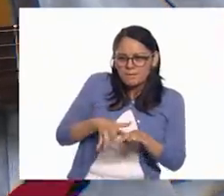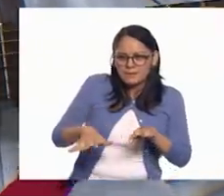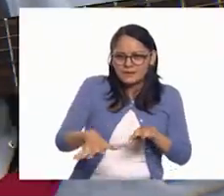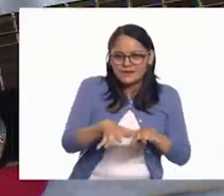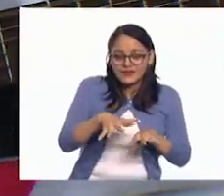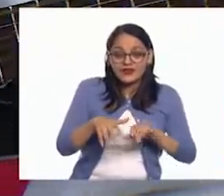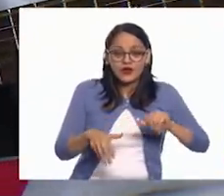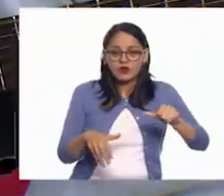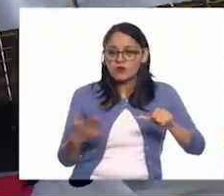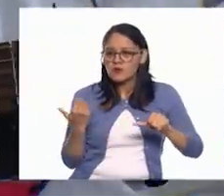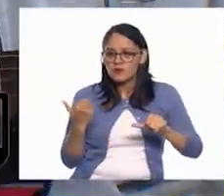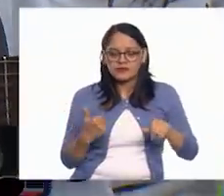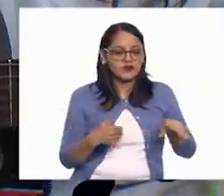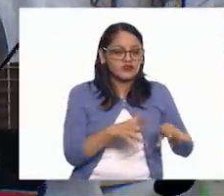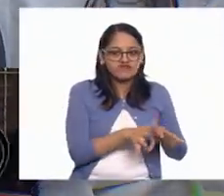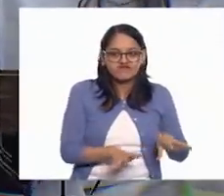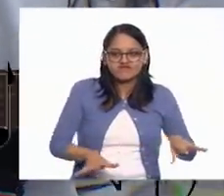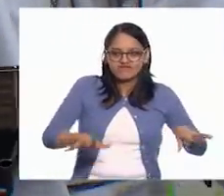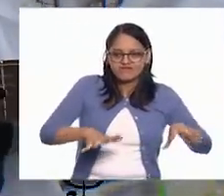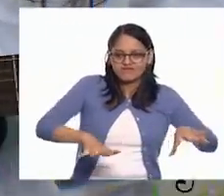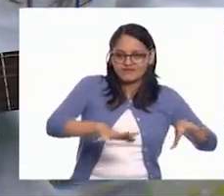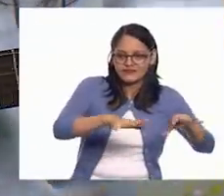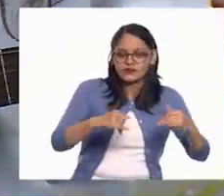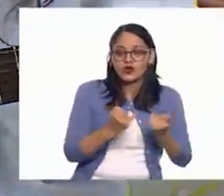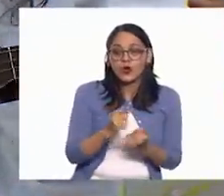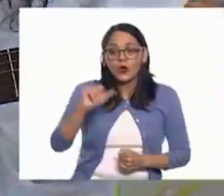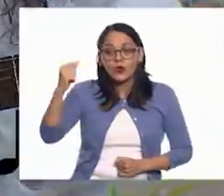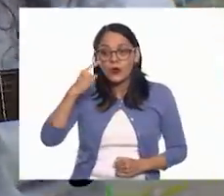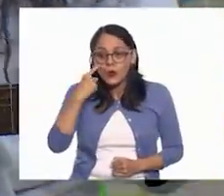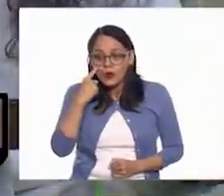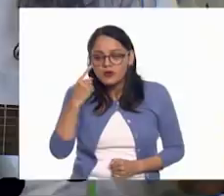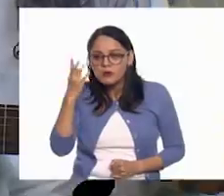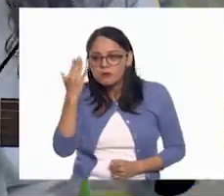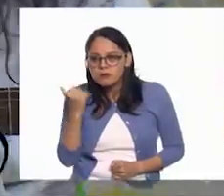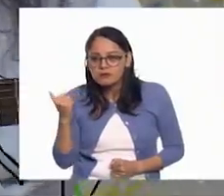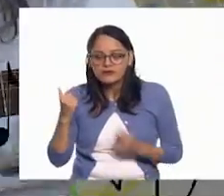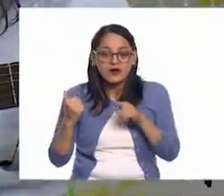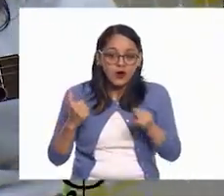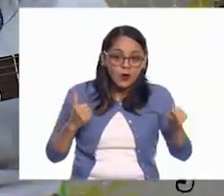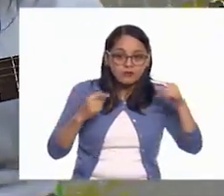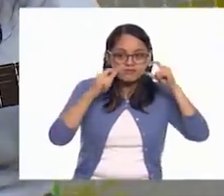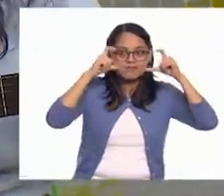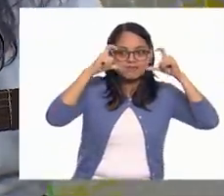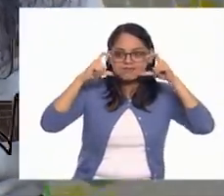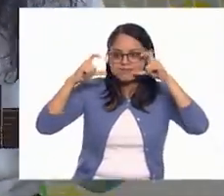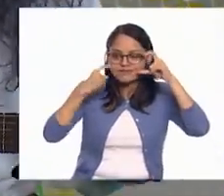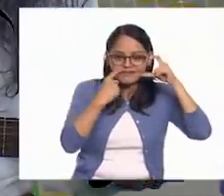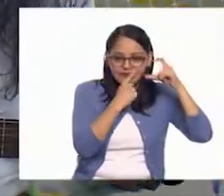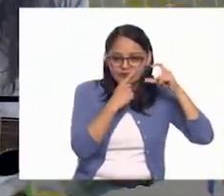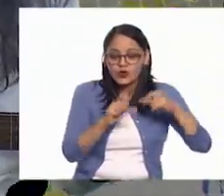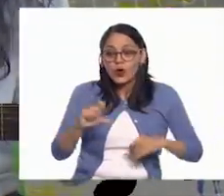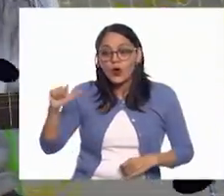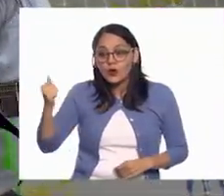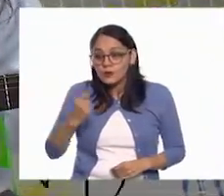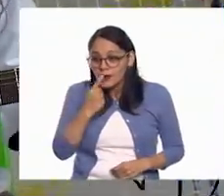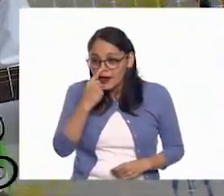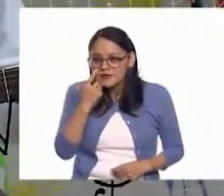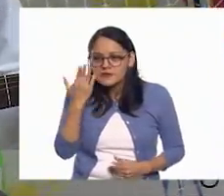muy patones. Unos sin ojitos y otros muy ojones. Unos sin narices y